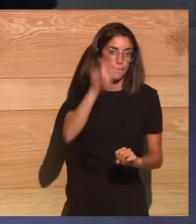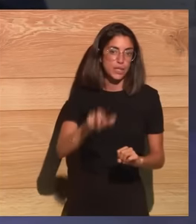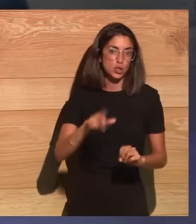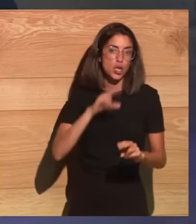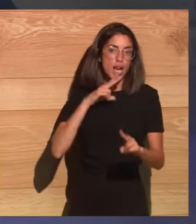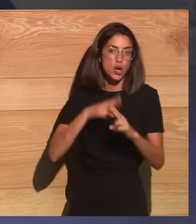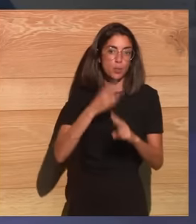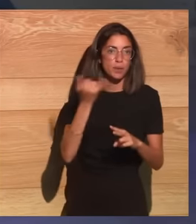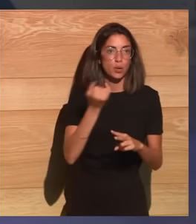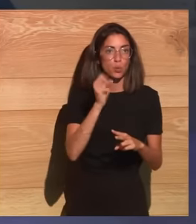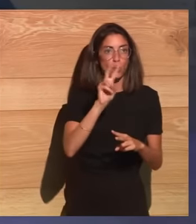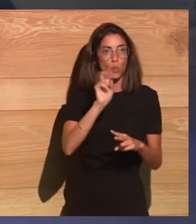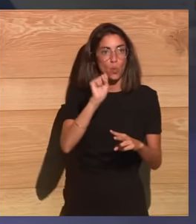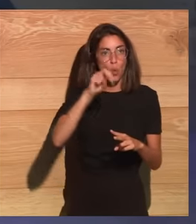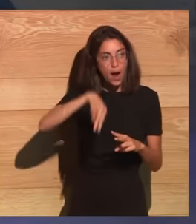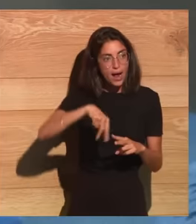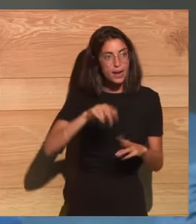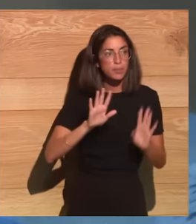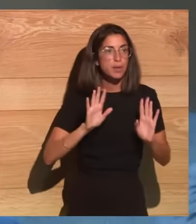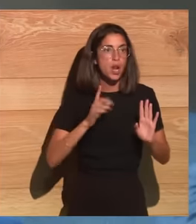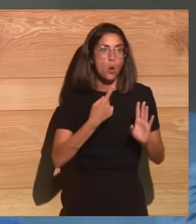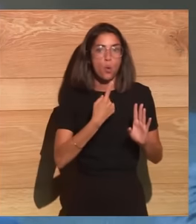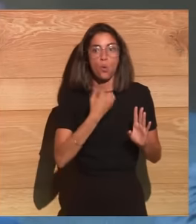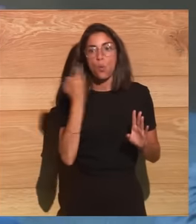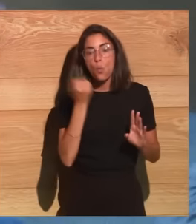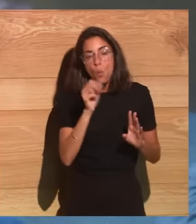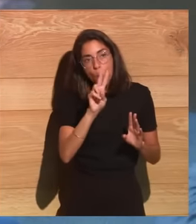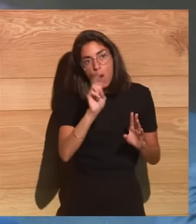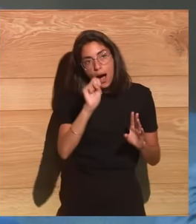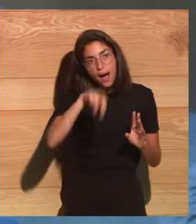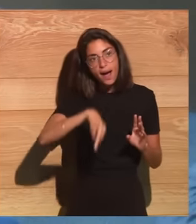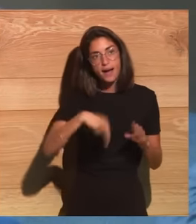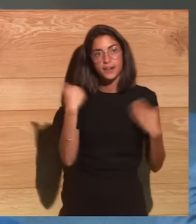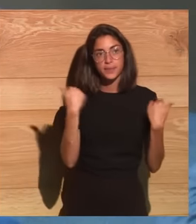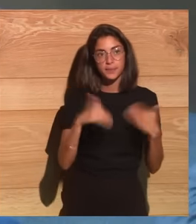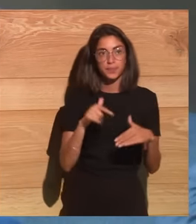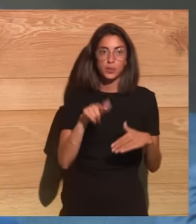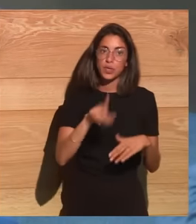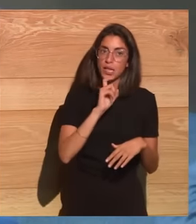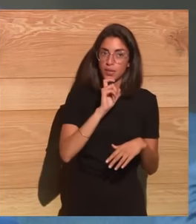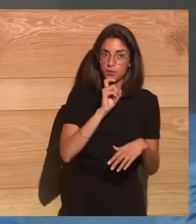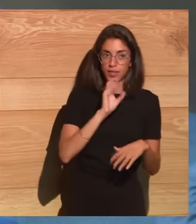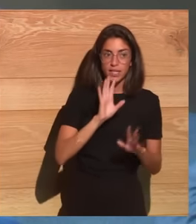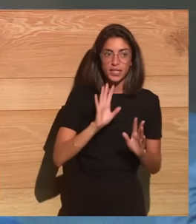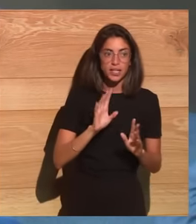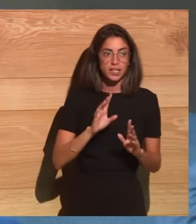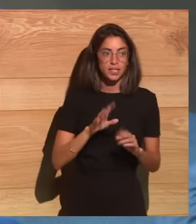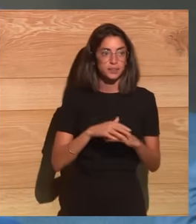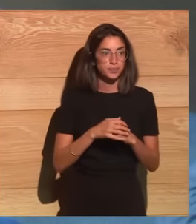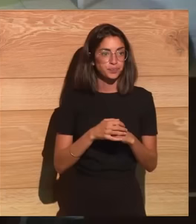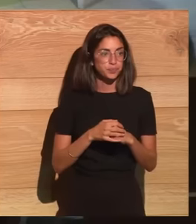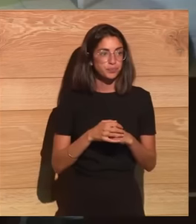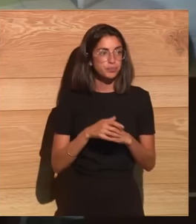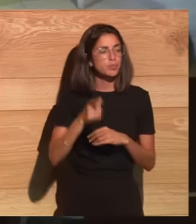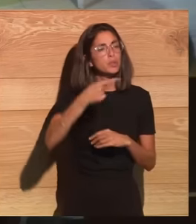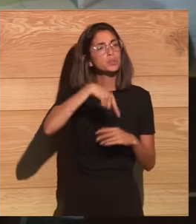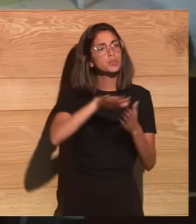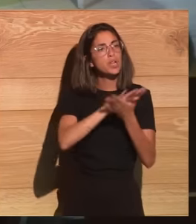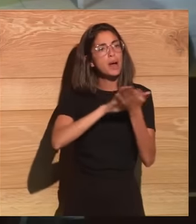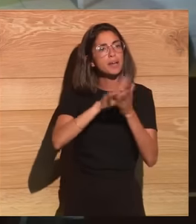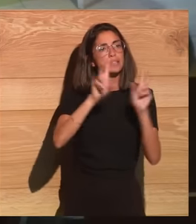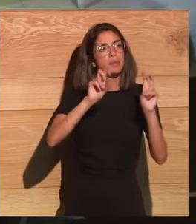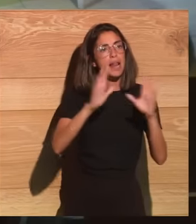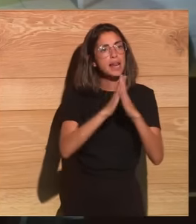Juan. Y que diga, ¡pero Juan! ¡Pero Juan! Eso es súper complicado. Y estáis hablando de una película de Brian De Palma, recuerdo, ¿no? Estáis hablando de...